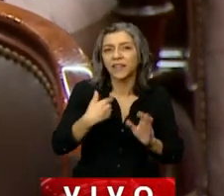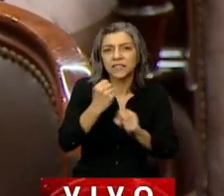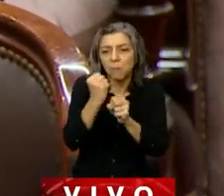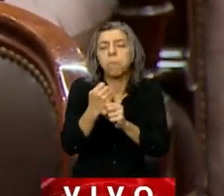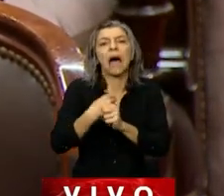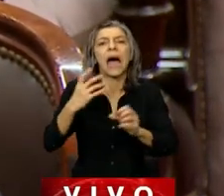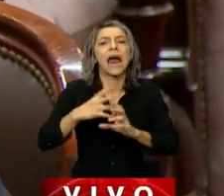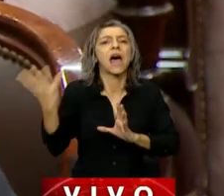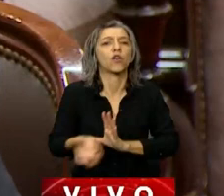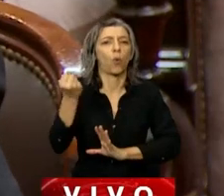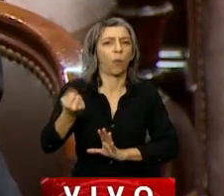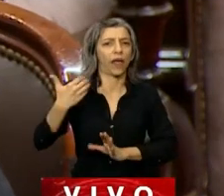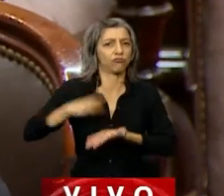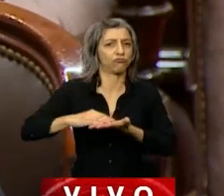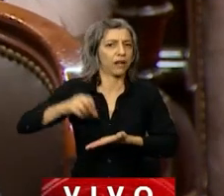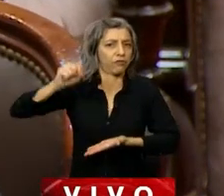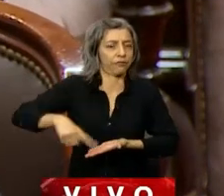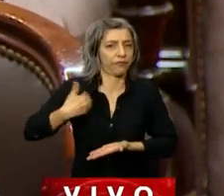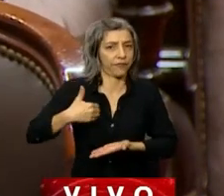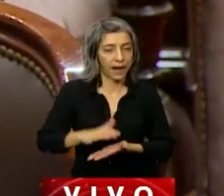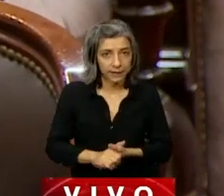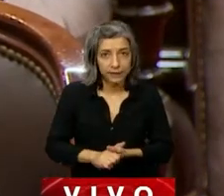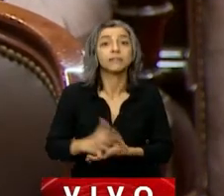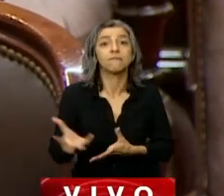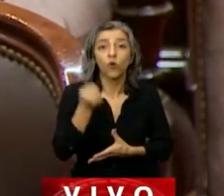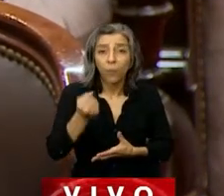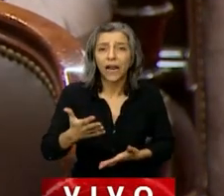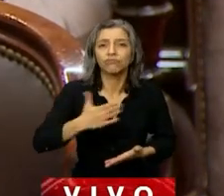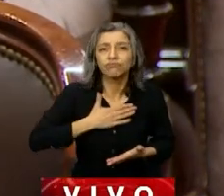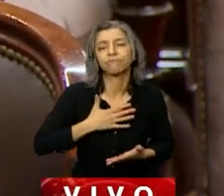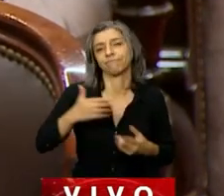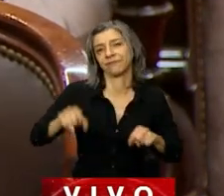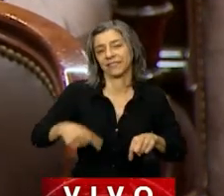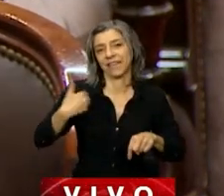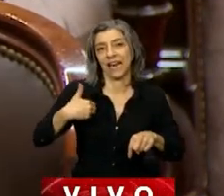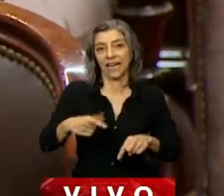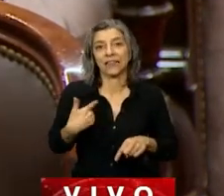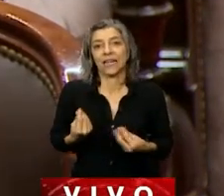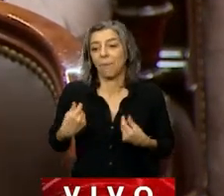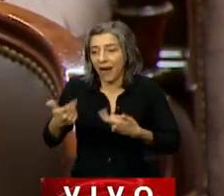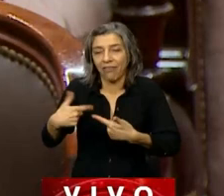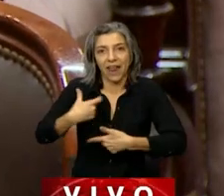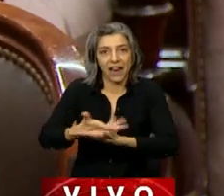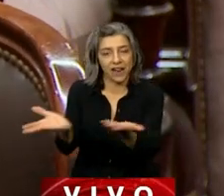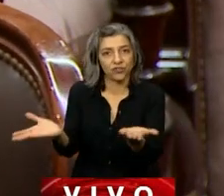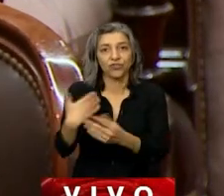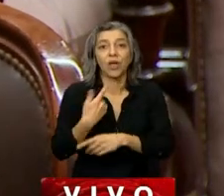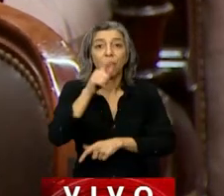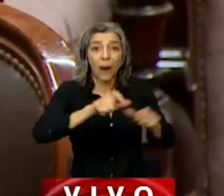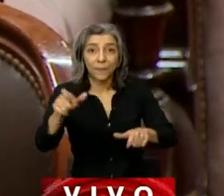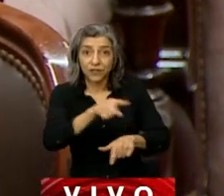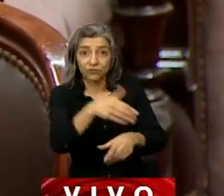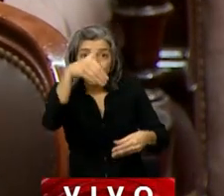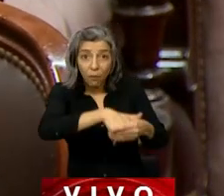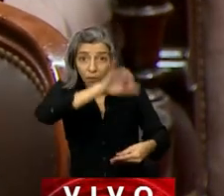la recuperación de nuestros espacios como objetivo irrenunciable y permanente del pueblo argentino. Porque tienen que saber que quienes acompañen